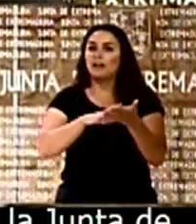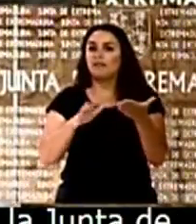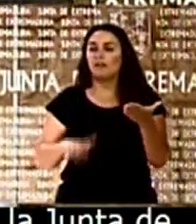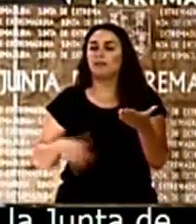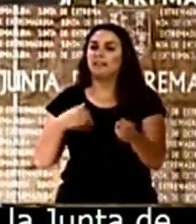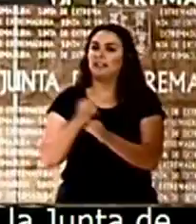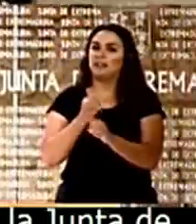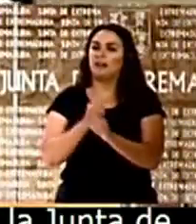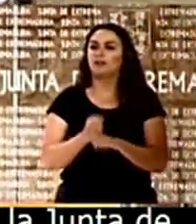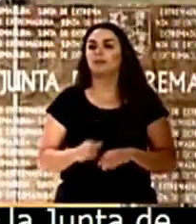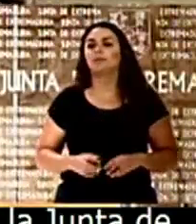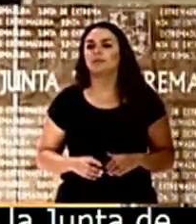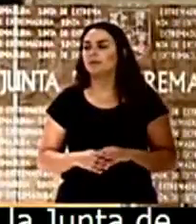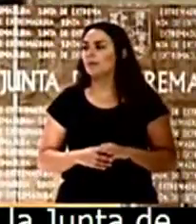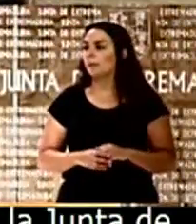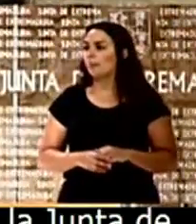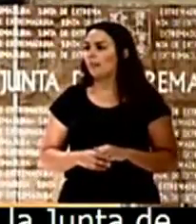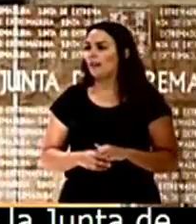trabajando.